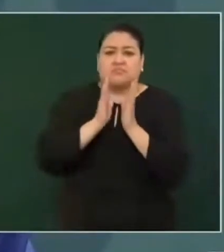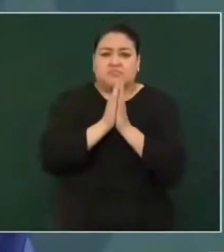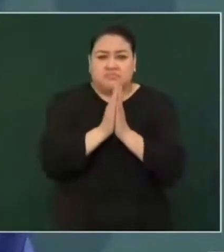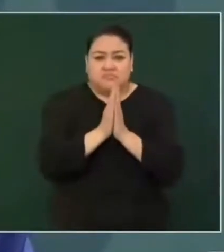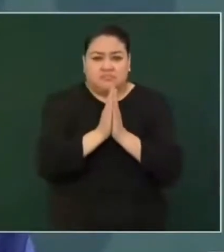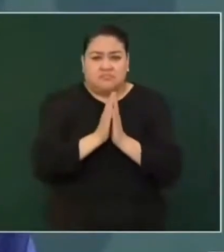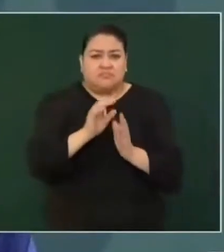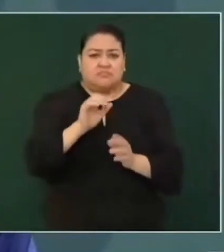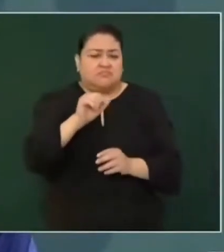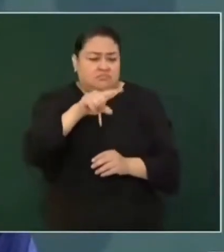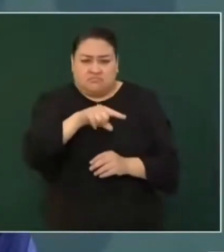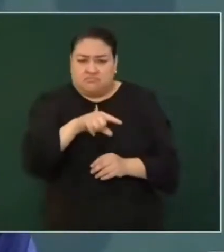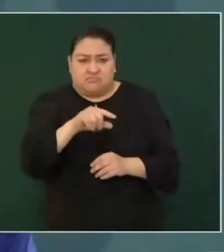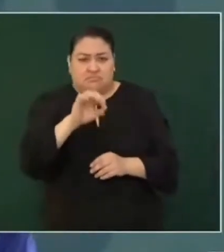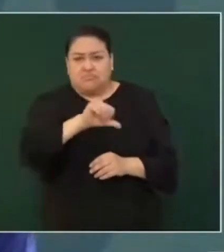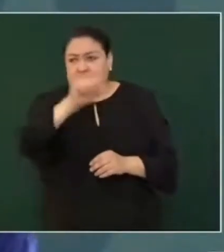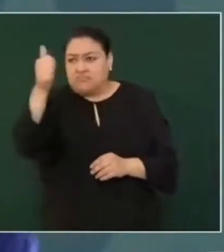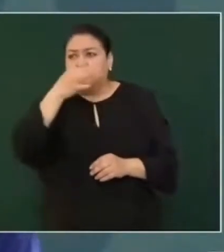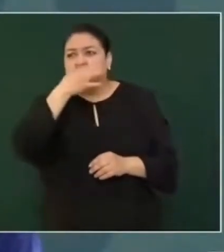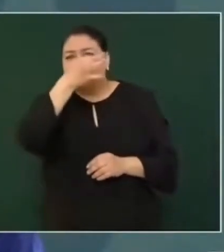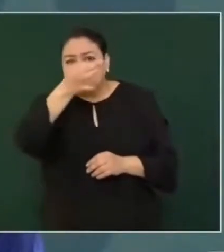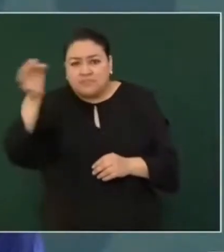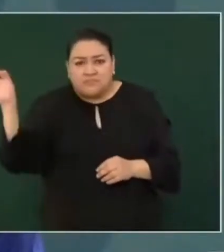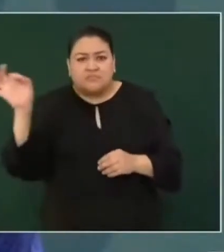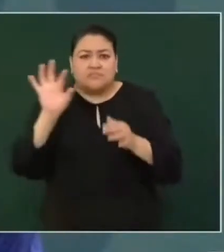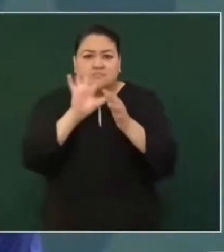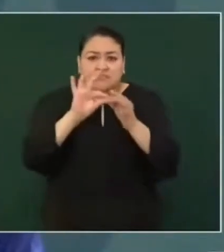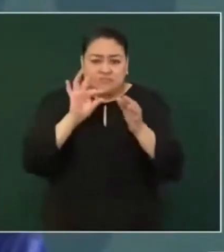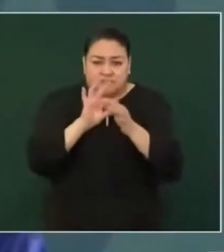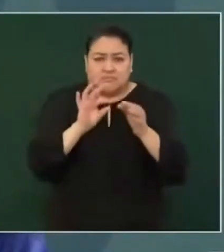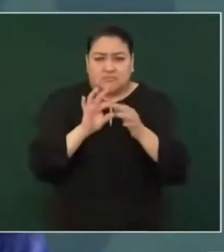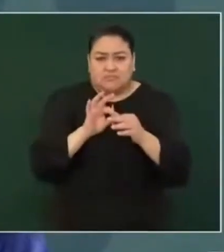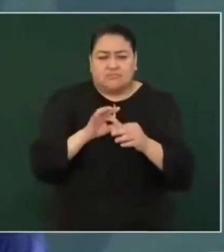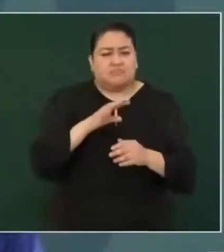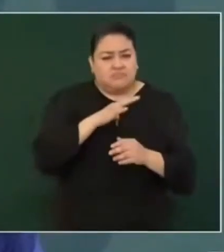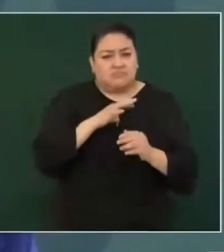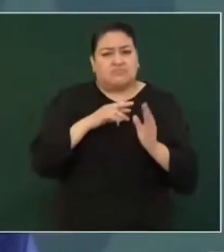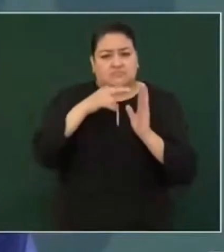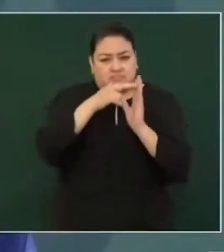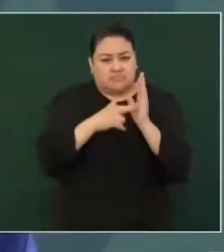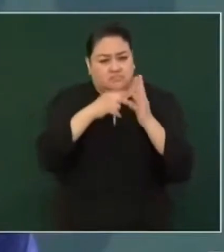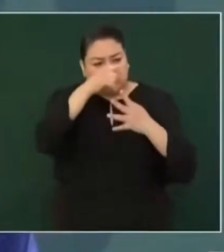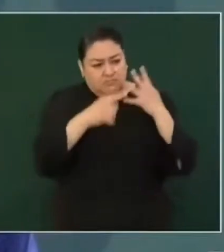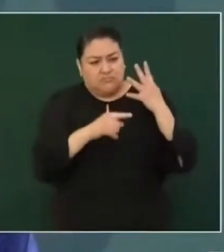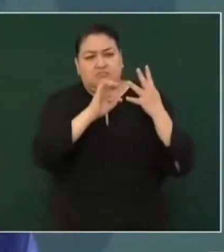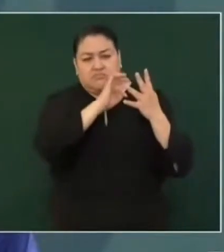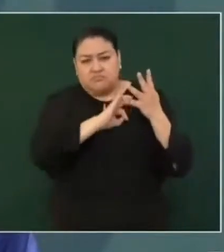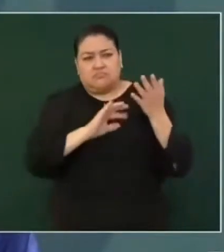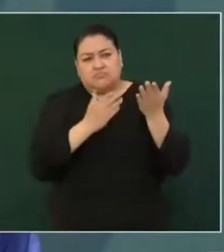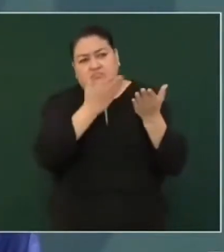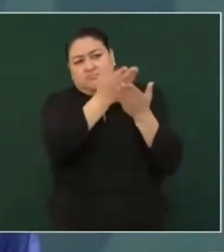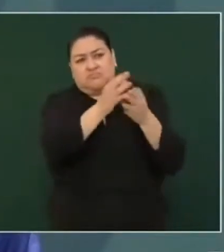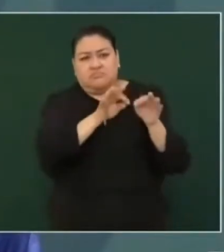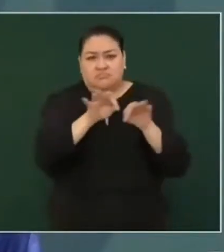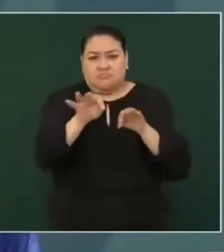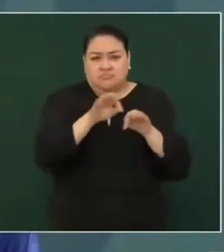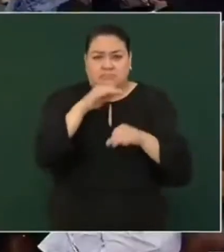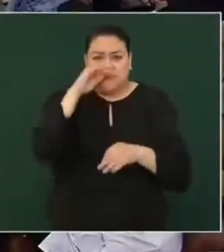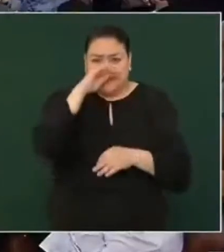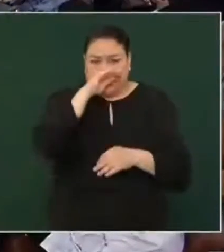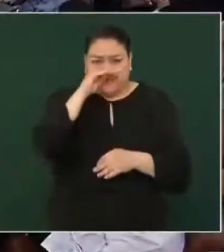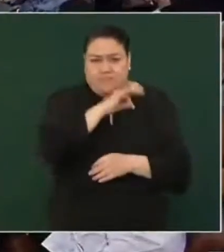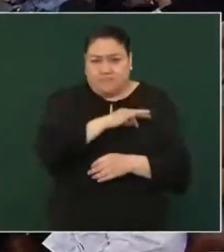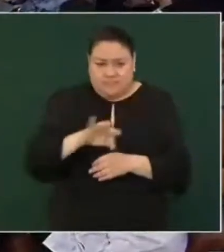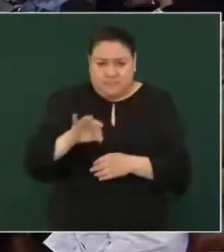con paisanos, que se conozca que existen estos mecanismos y vamos a estar